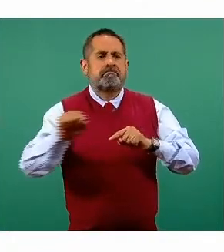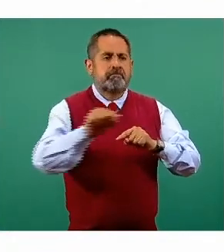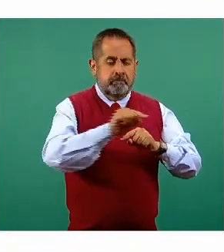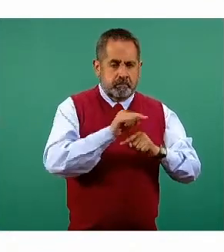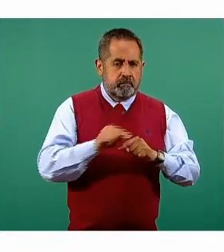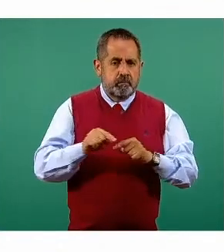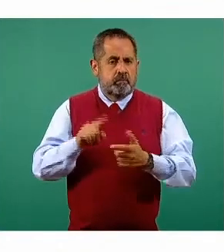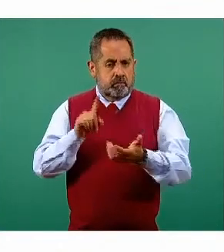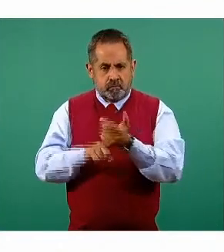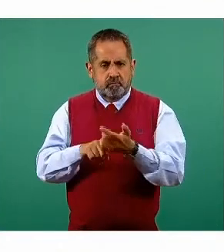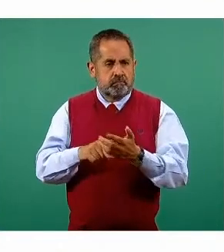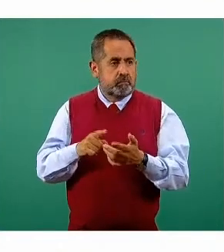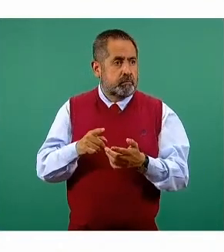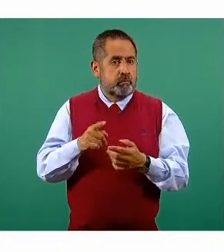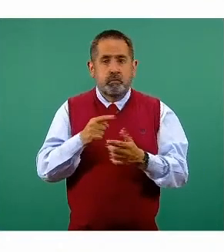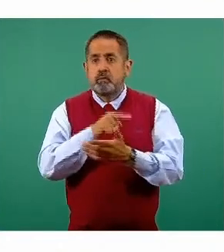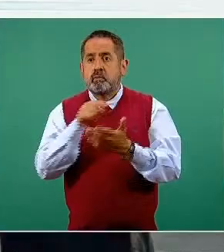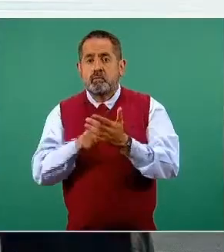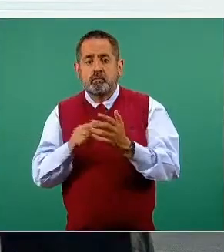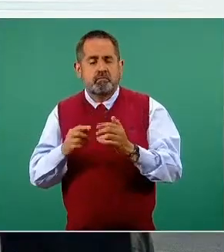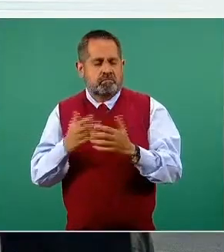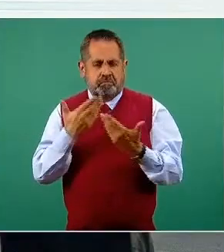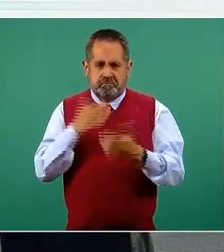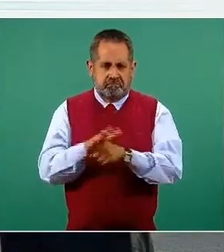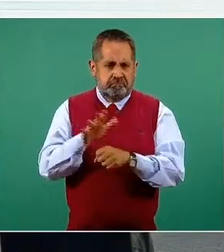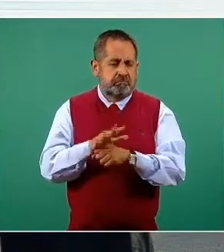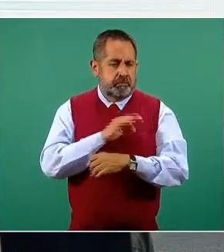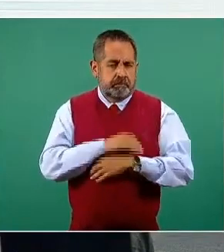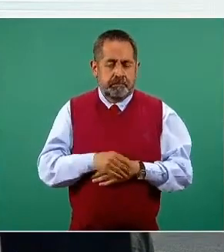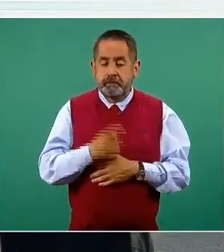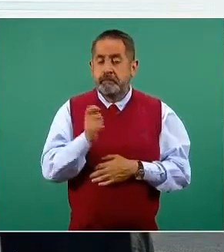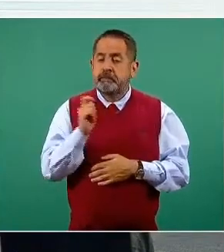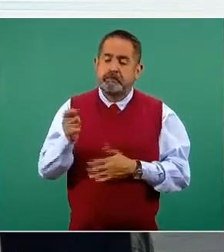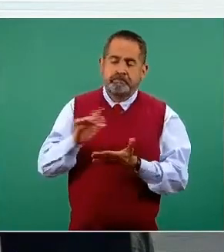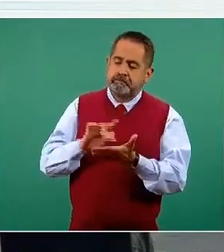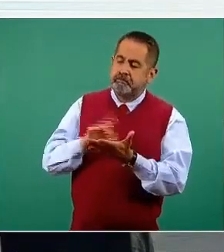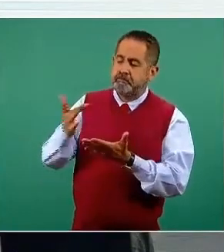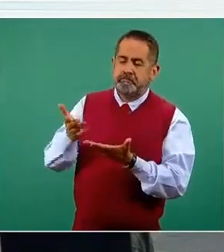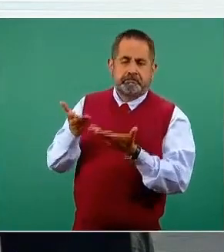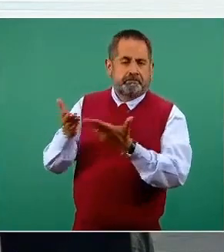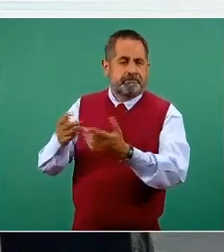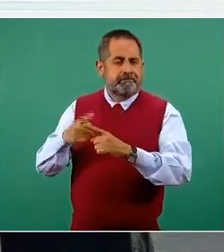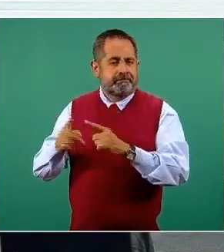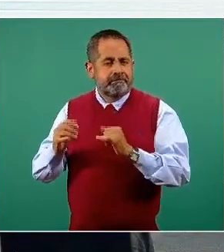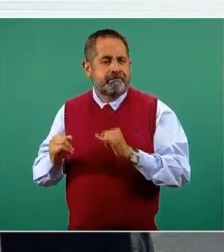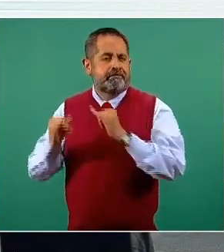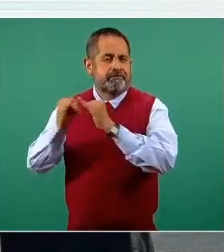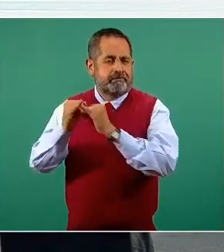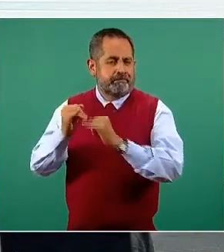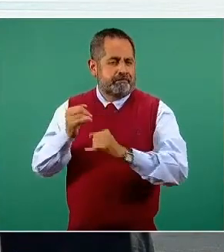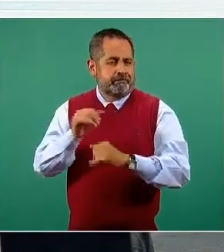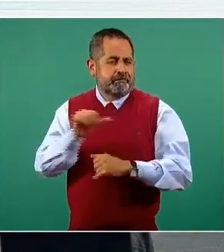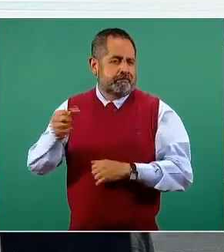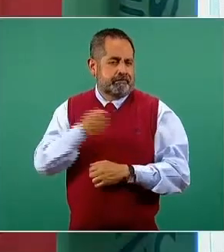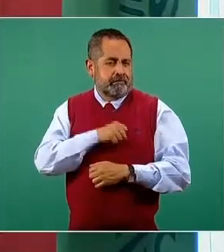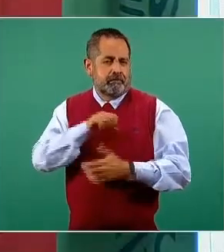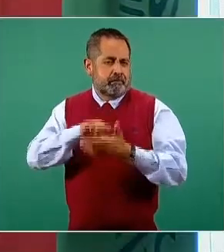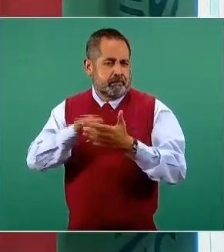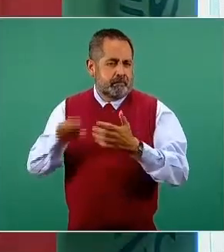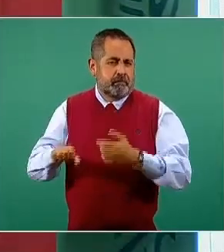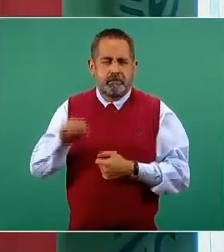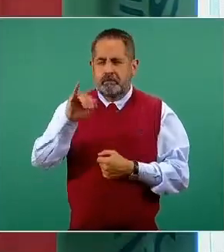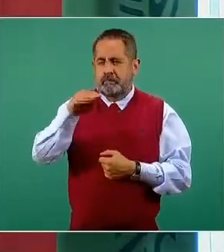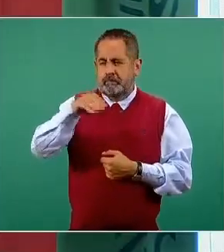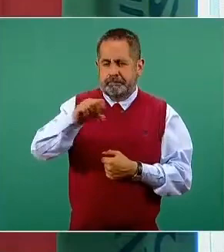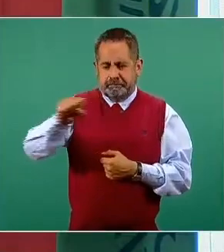tienen las instituciones. Aquí queremos agradecer públicamente no solamente a las instituciones de salud nacionales, como el